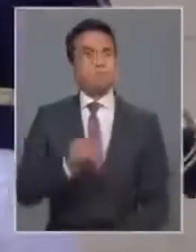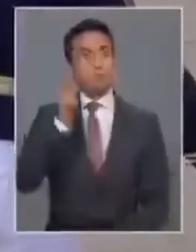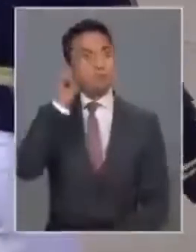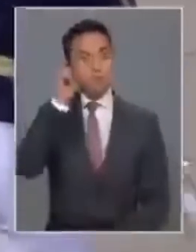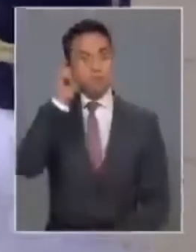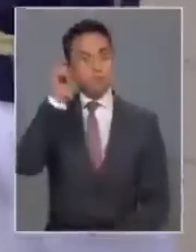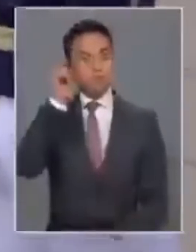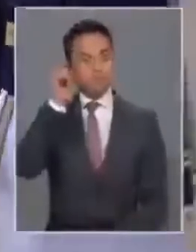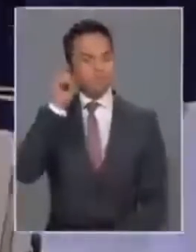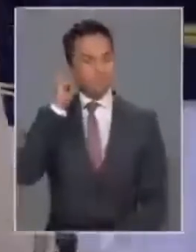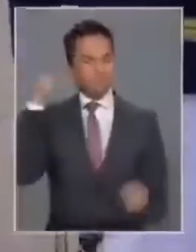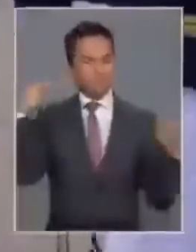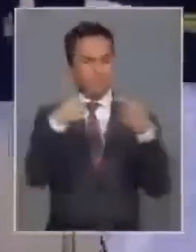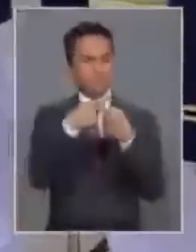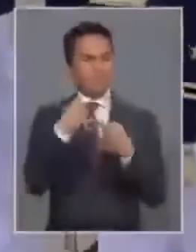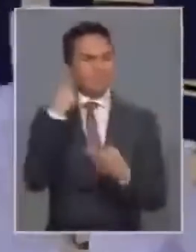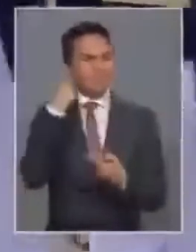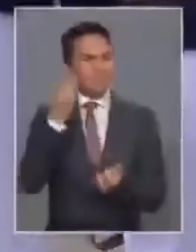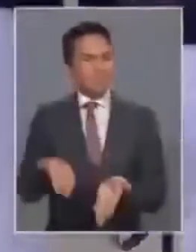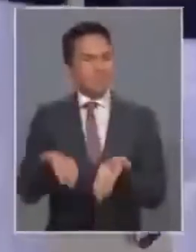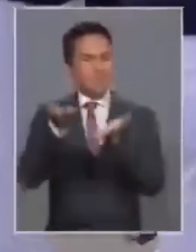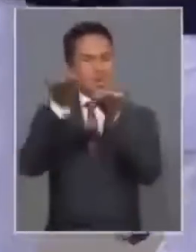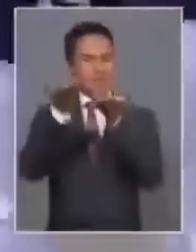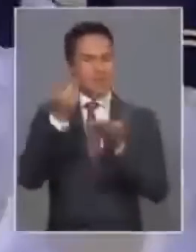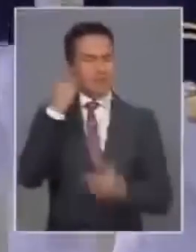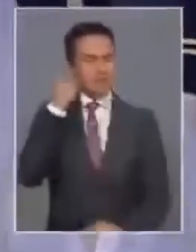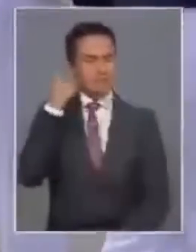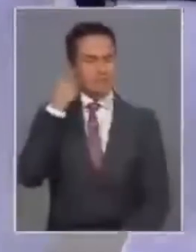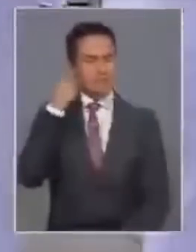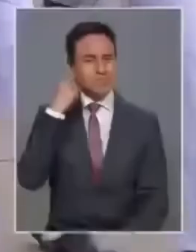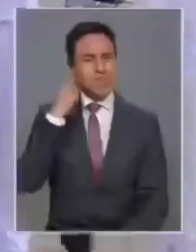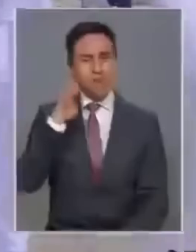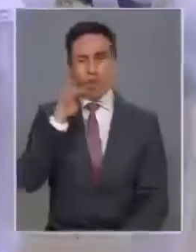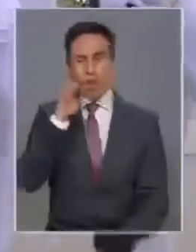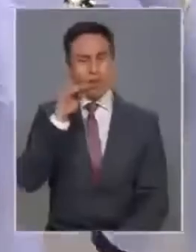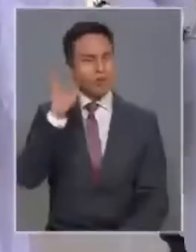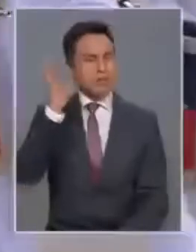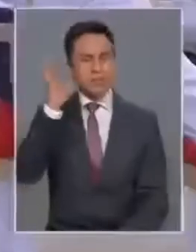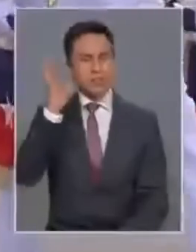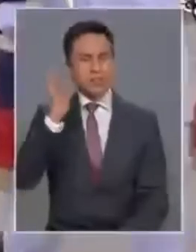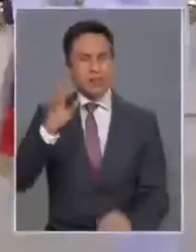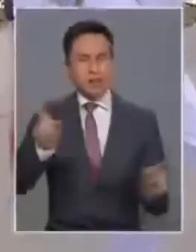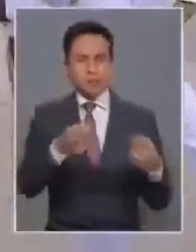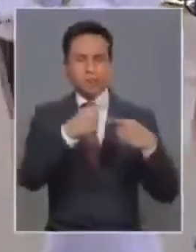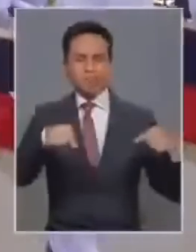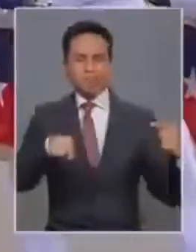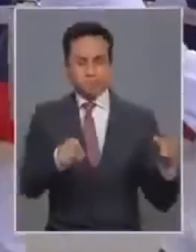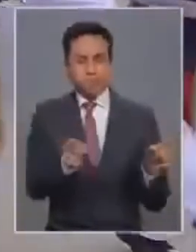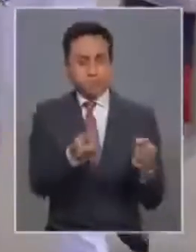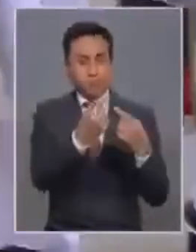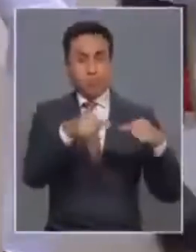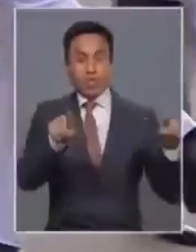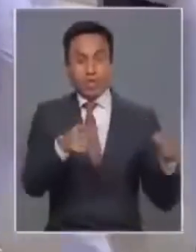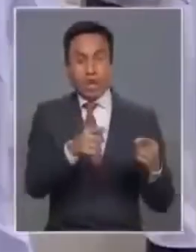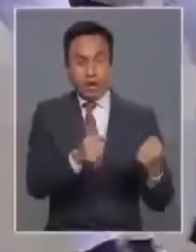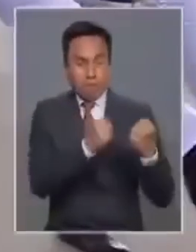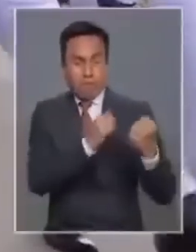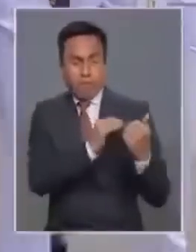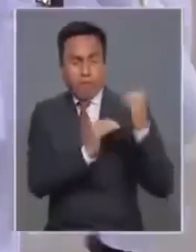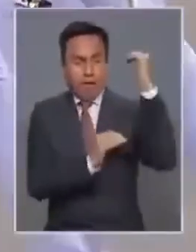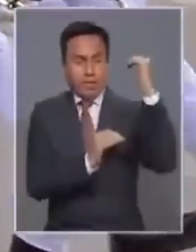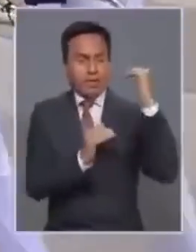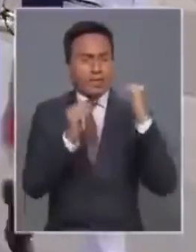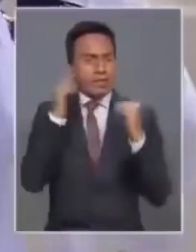nacional en base al desarrollo tecnológico y profesional, como también de derechos humanos, que permiten enfrentar los